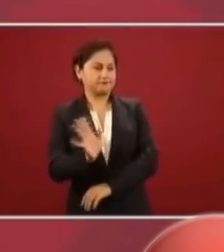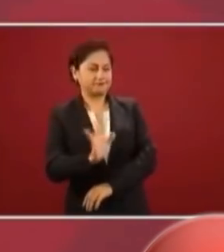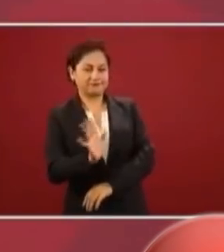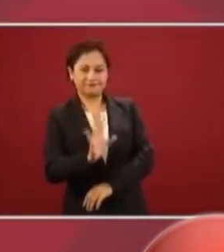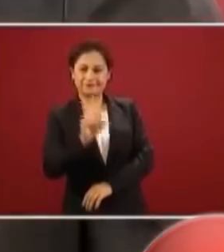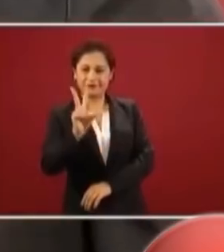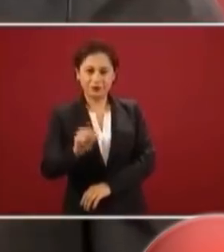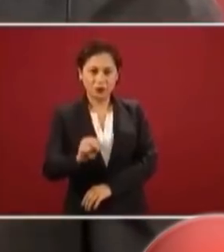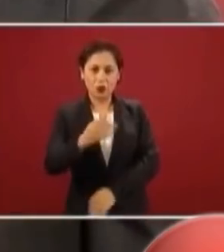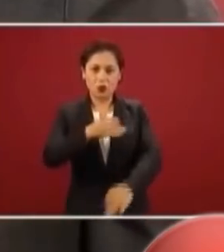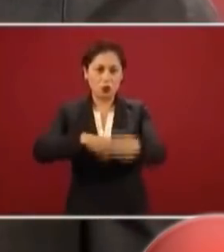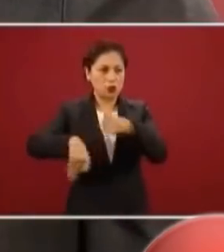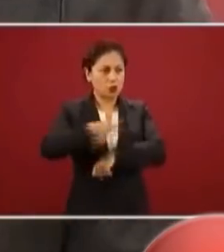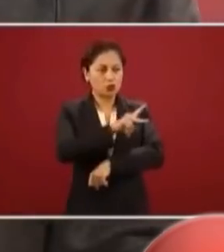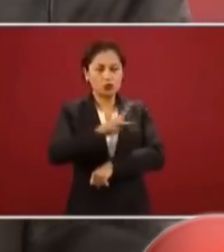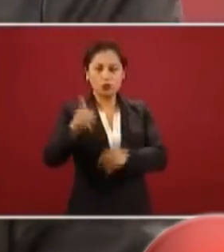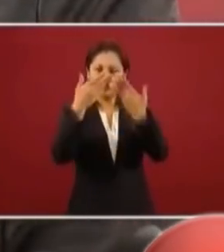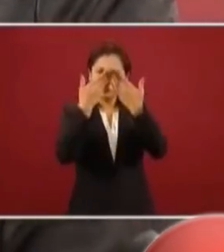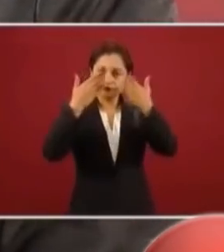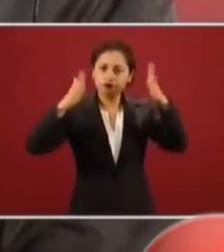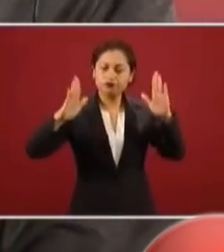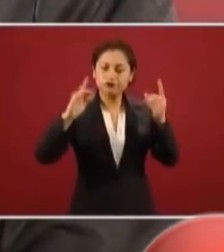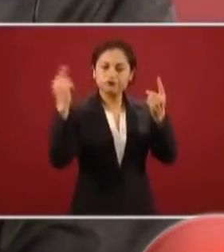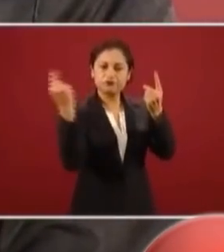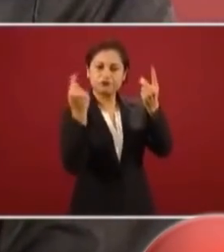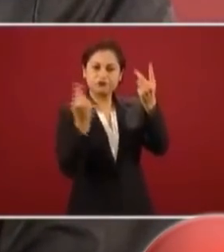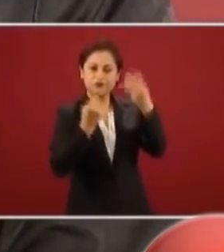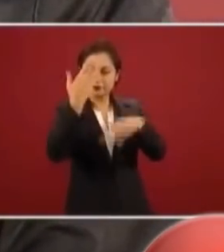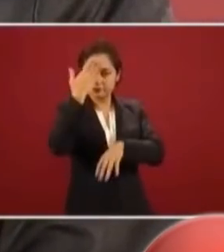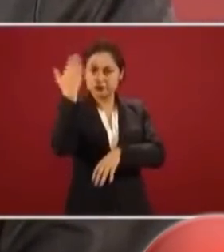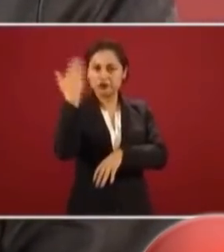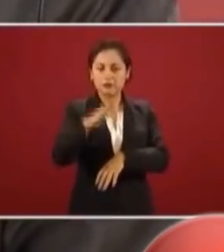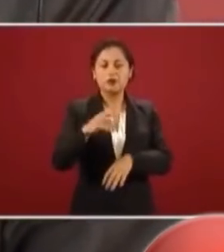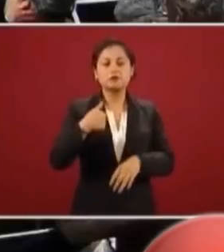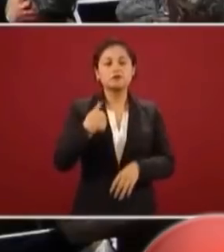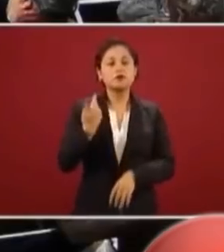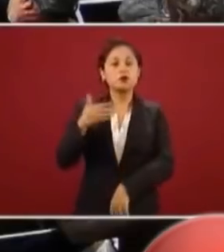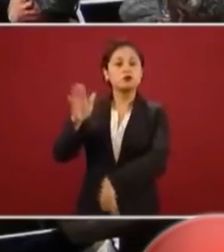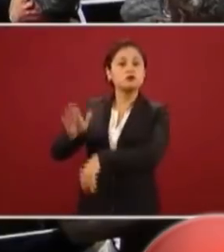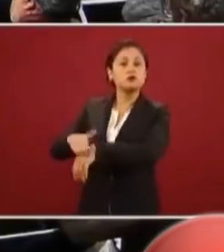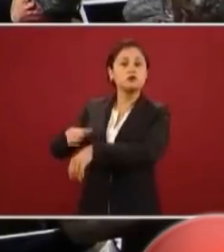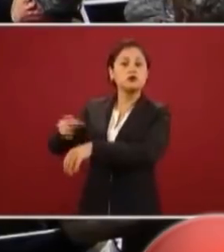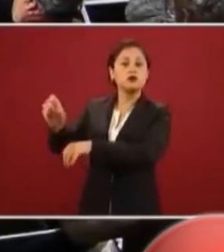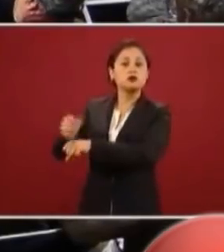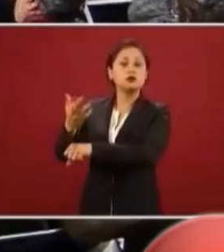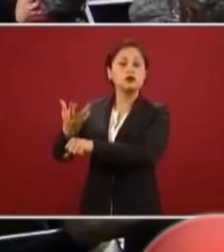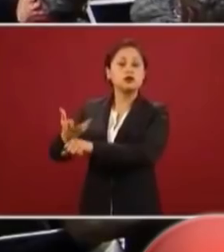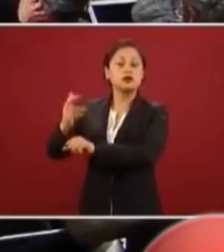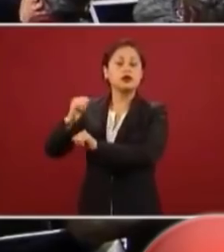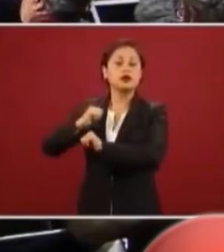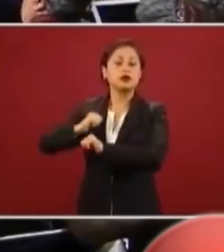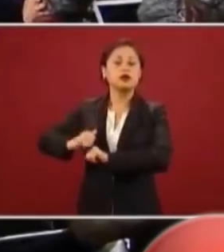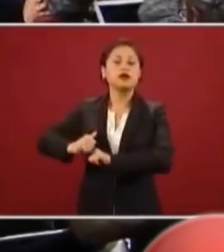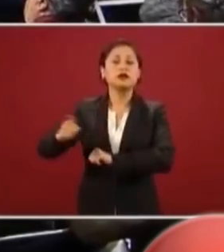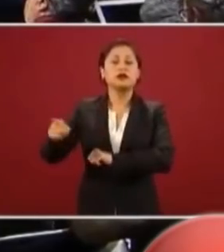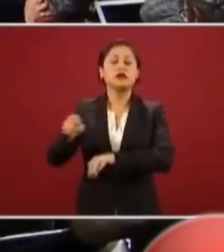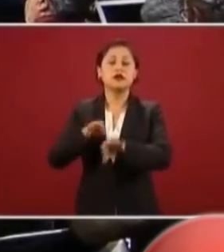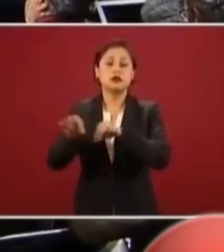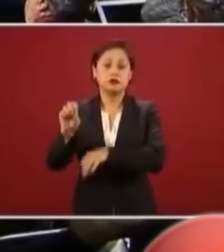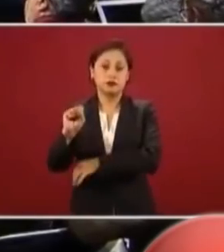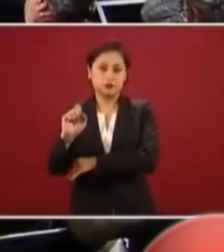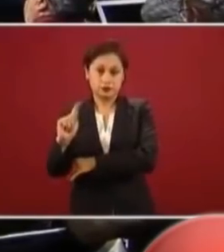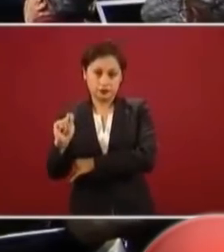temas. Entonces, le voy a pedir a la Secretaría del Trabajo que venga para esto. Lo otro son las cuentas.